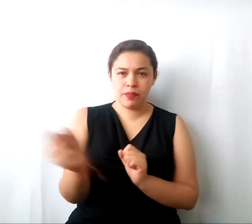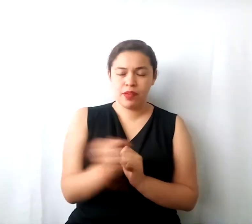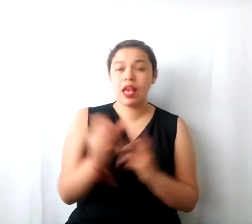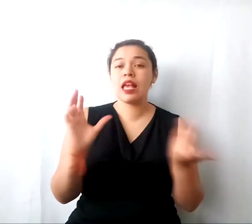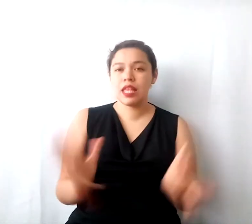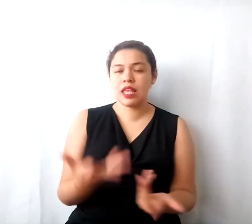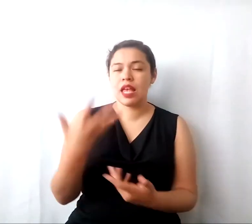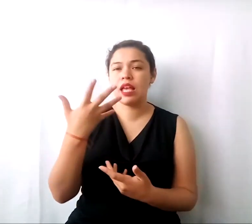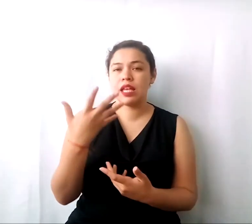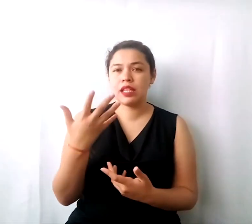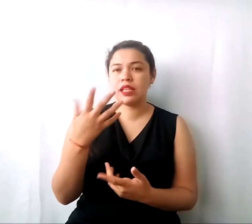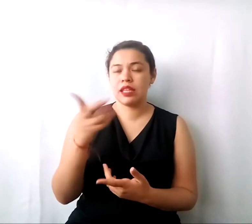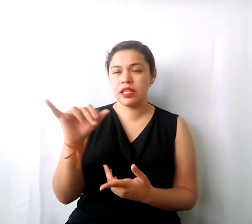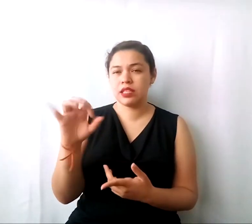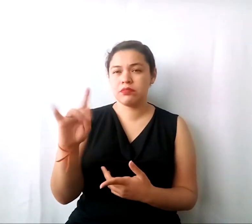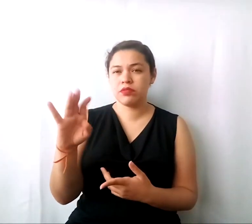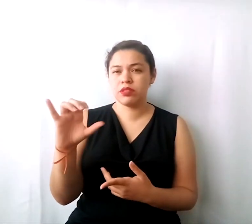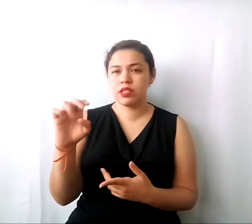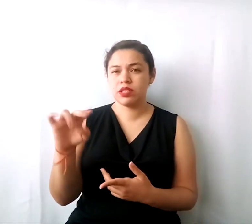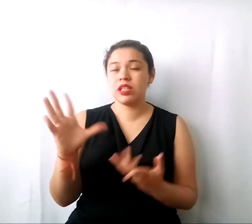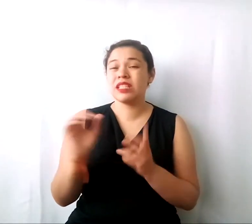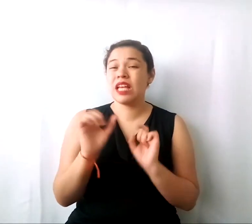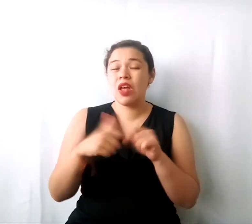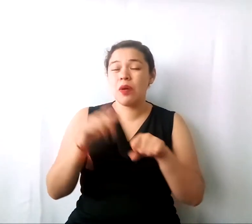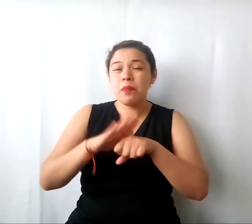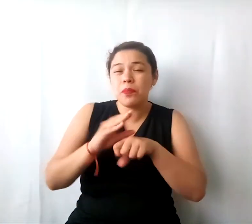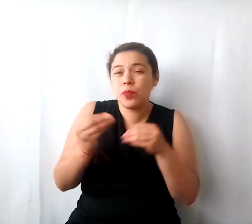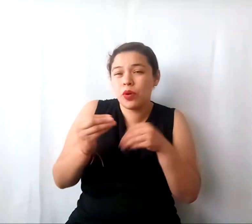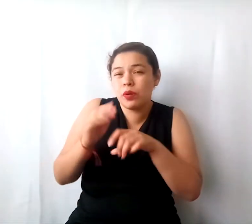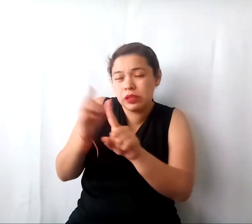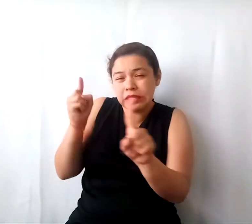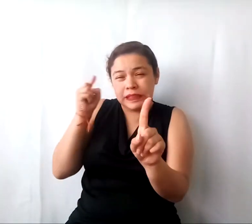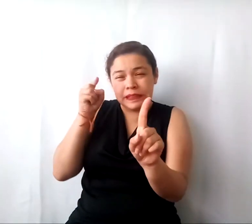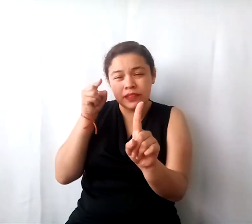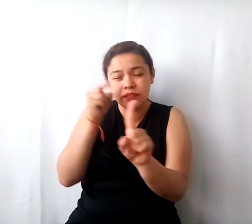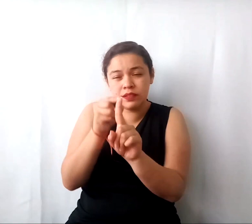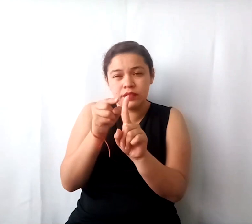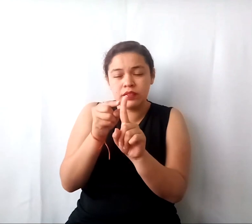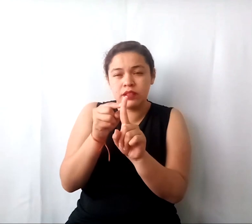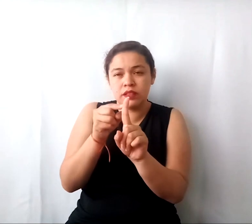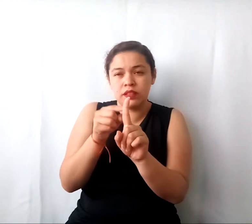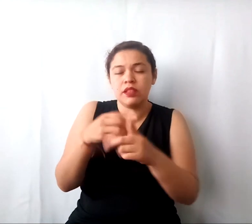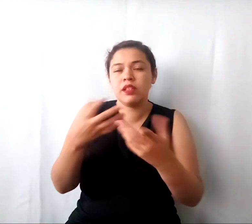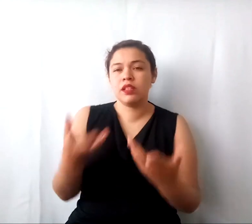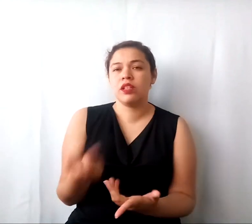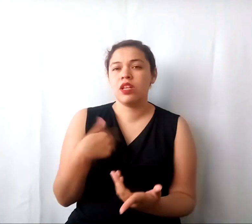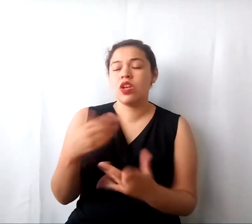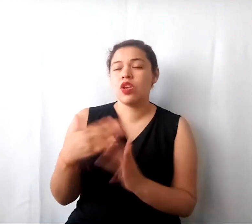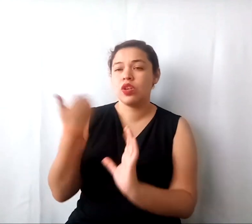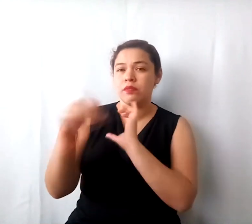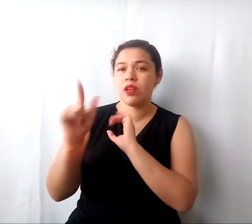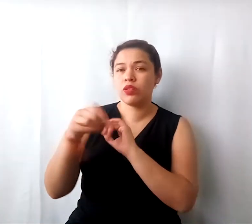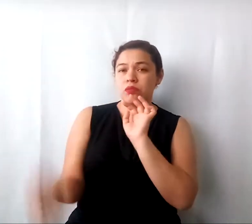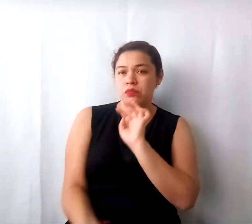puesta a disposición. Pero si es algo muy específico que a ver, tú, lo que yo te mande, tú lo publicas tal